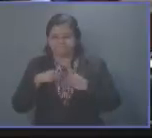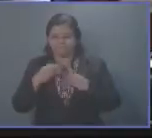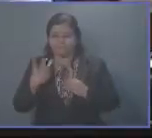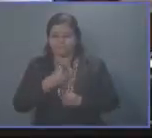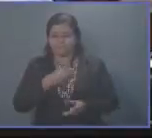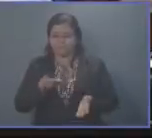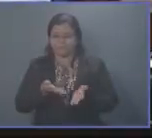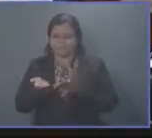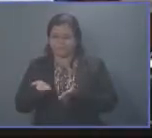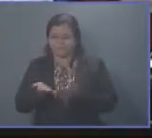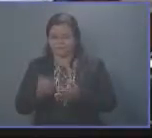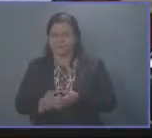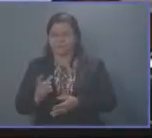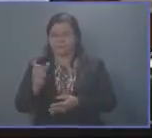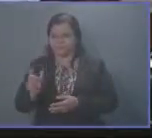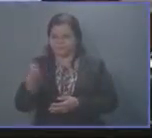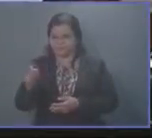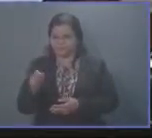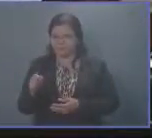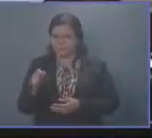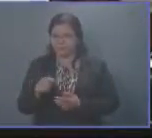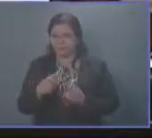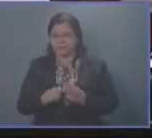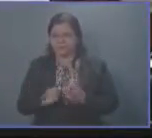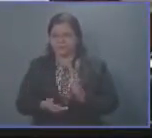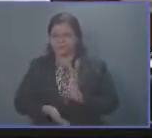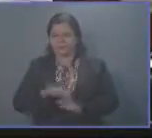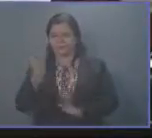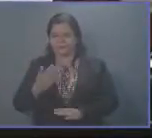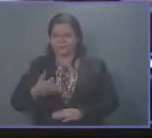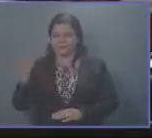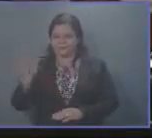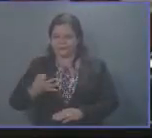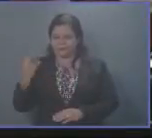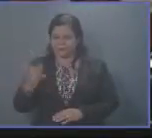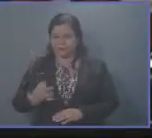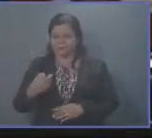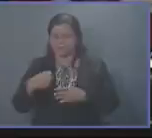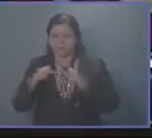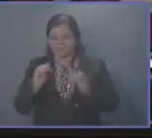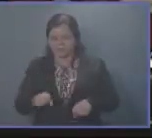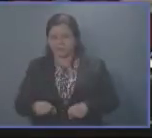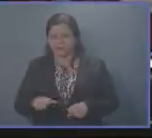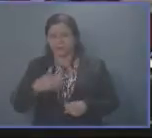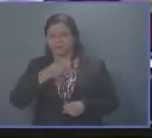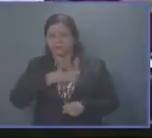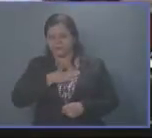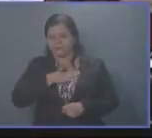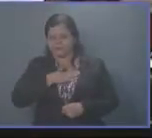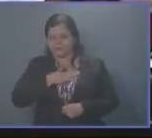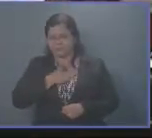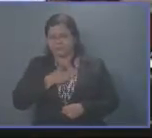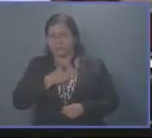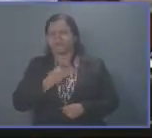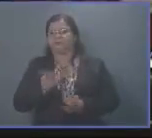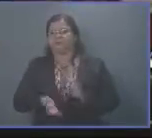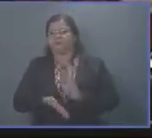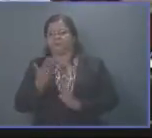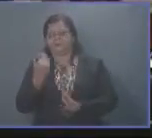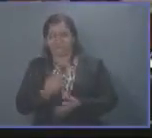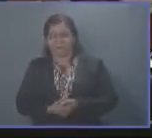de las tarjetas de crédito, siendo sumamente necesario que exista a favor de los usuarios de dicho producto